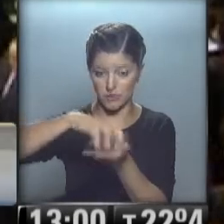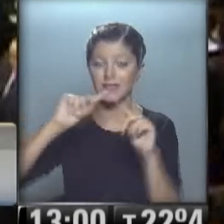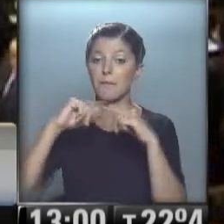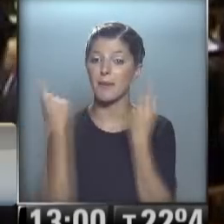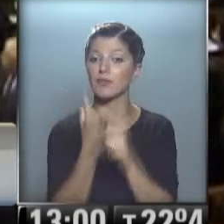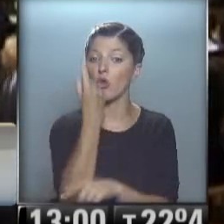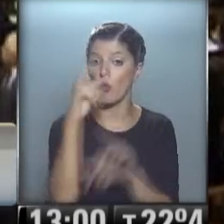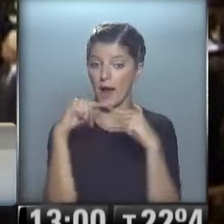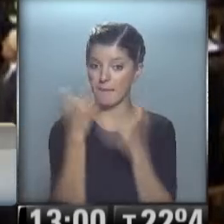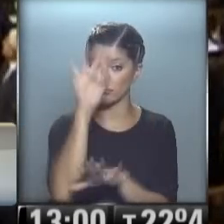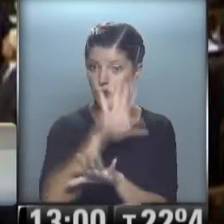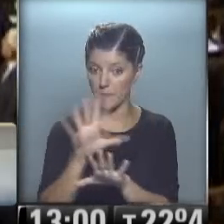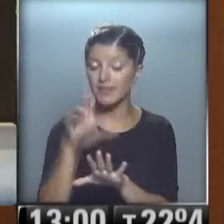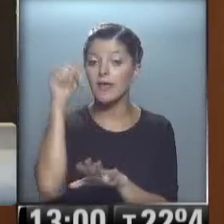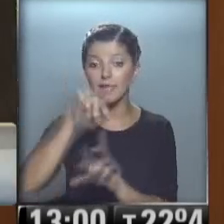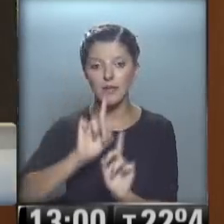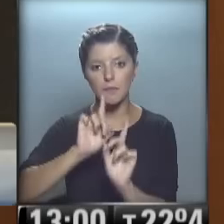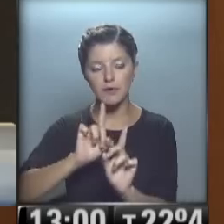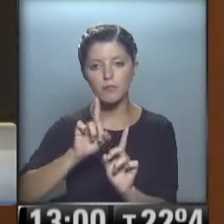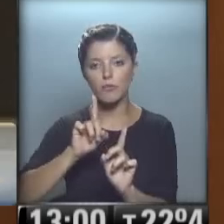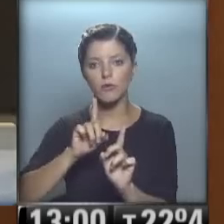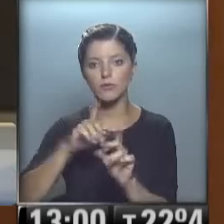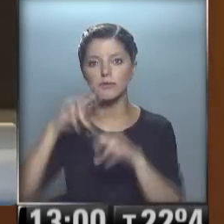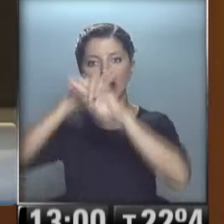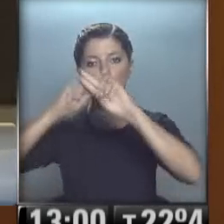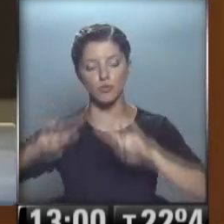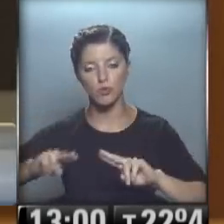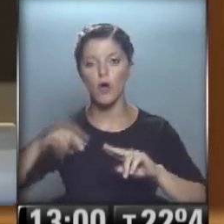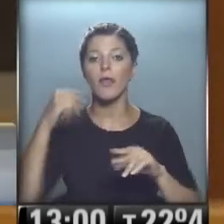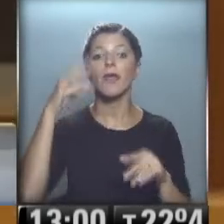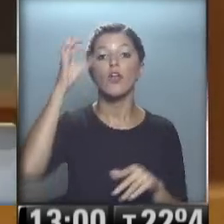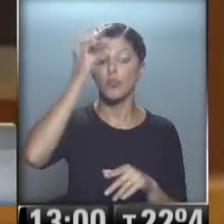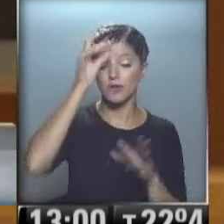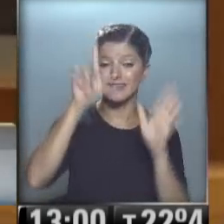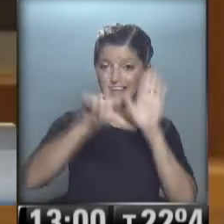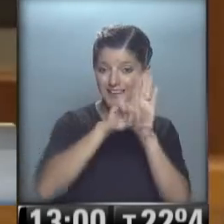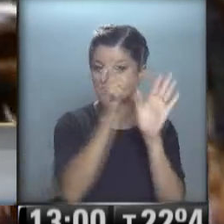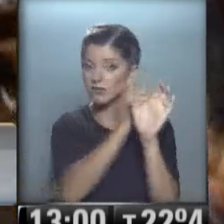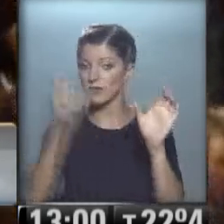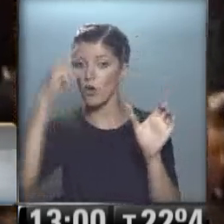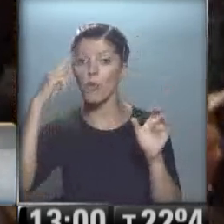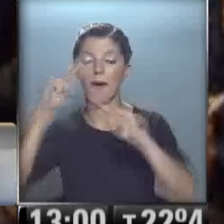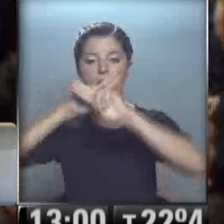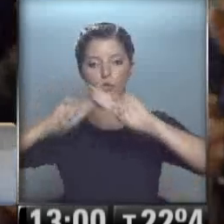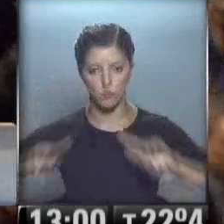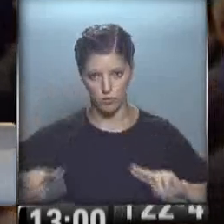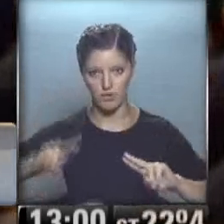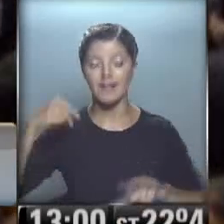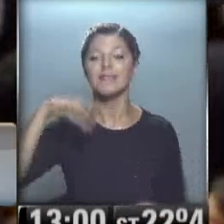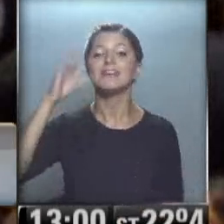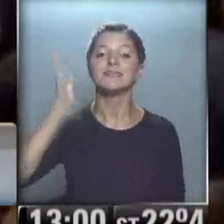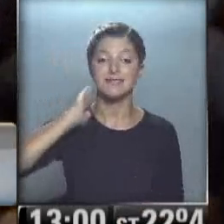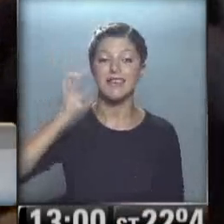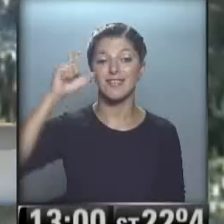Parlamento unicameral, abolió en bloque 9 de las 12 leyes aprobadas el 16 de enero de 2014